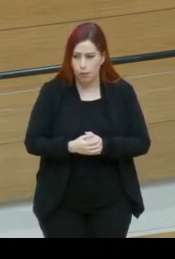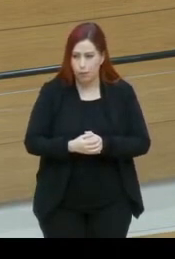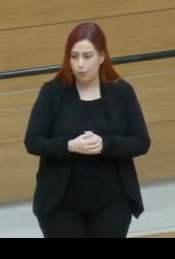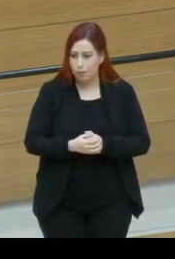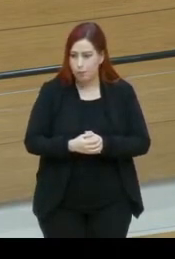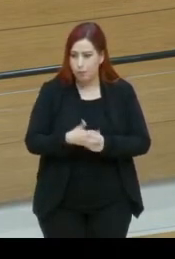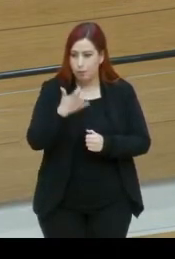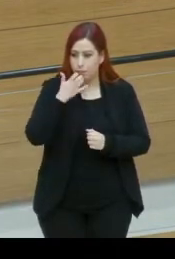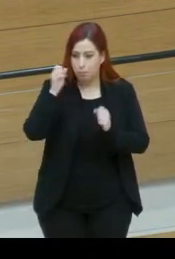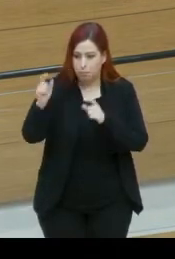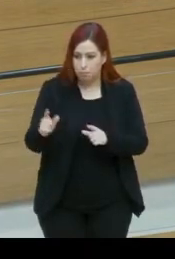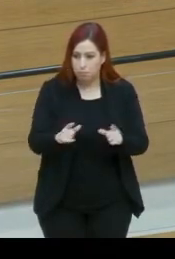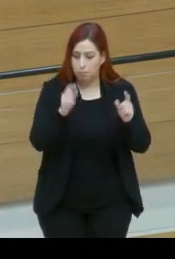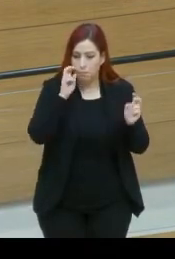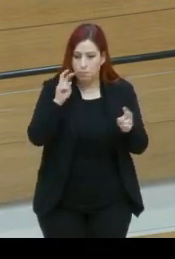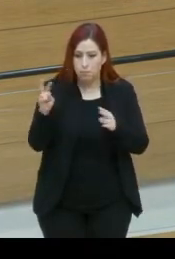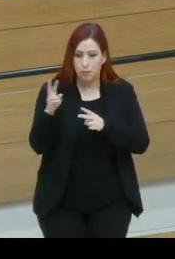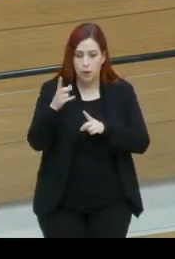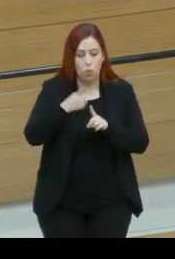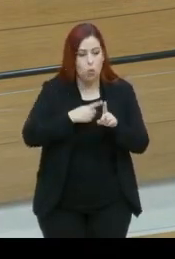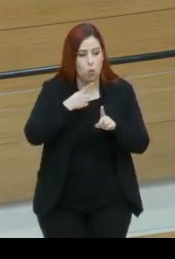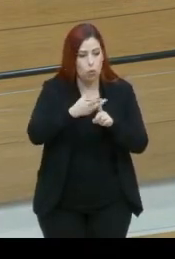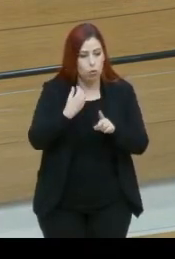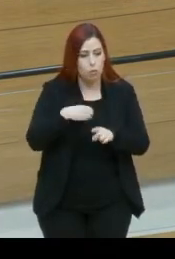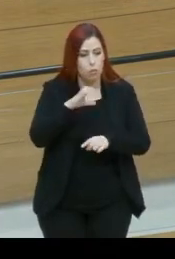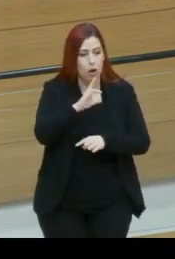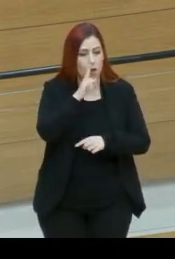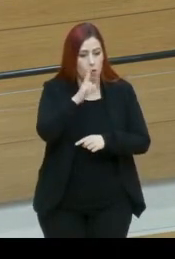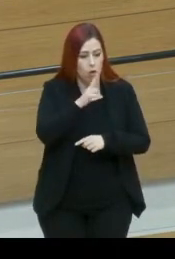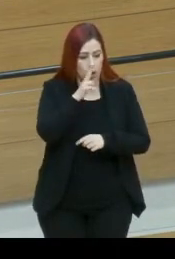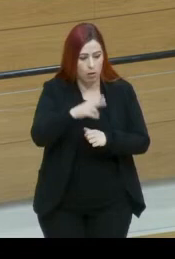Si pasamos a ver las aplicaciones de los carbohidratos,